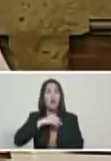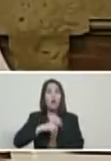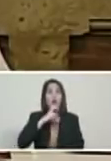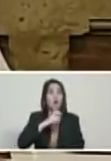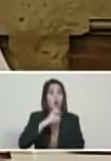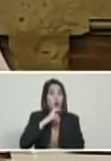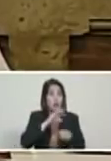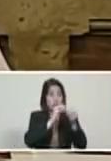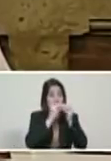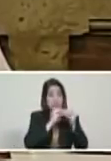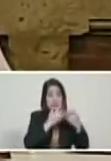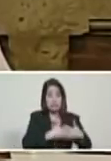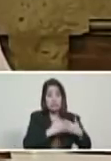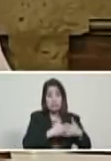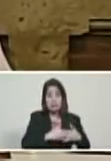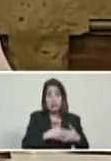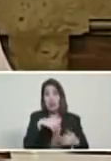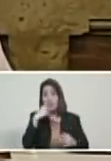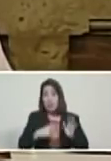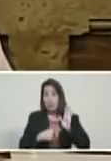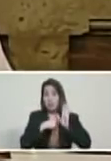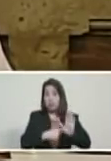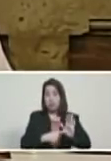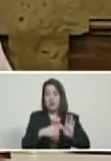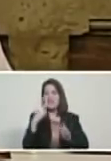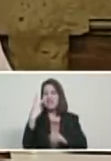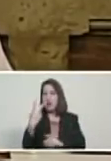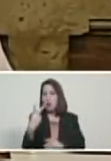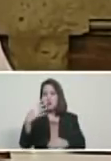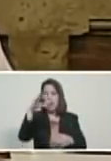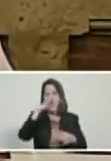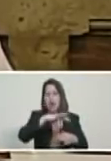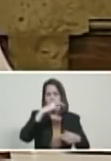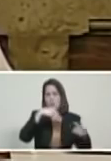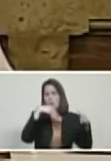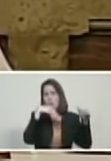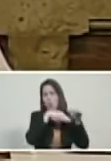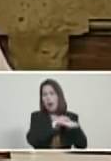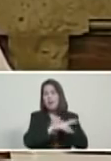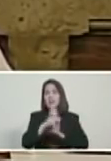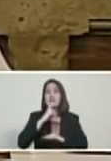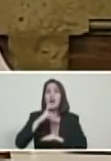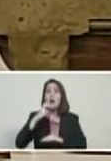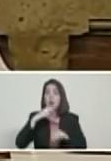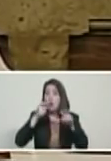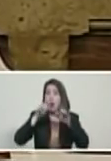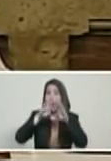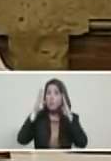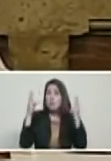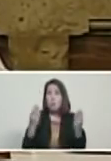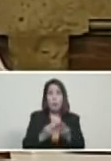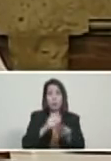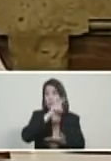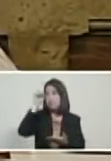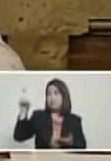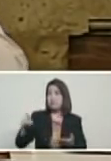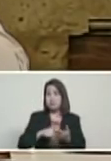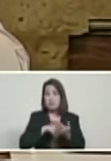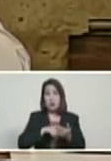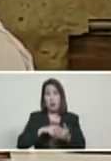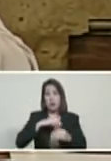a establecer a Venezuela como la segunda reserva más grande de oro del mundo entero, del planeta